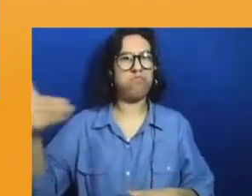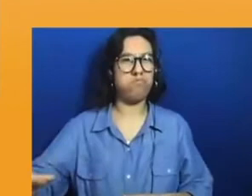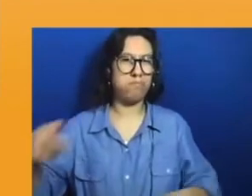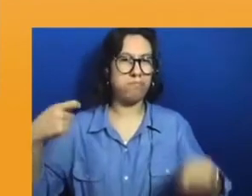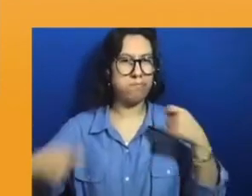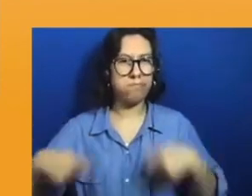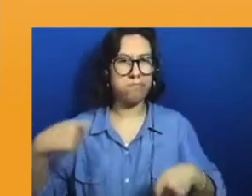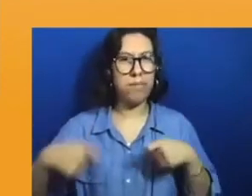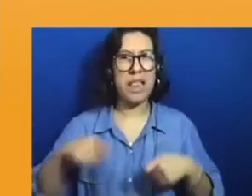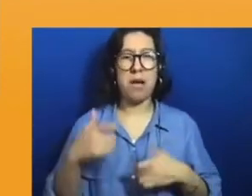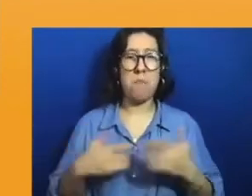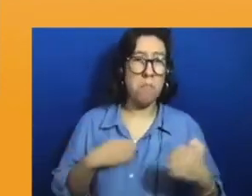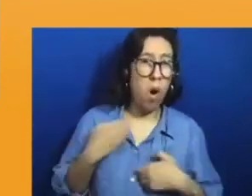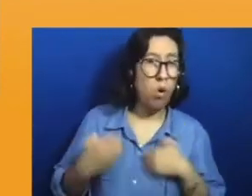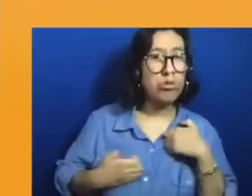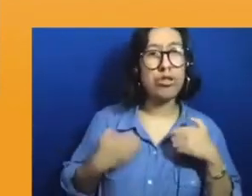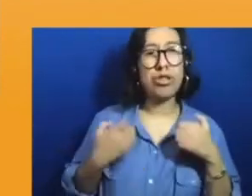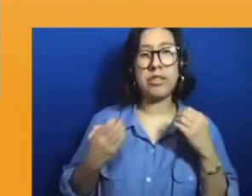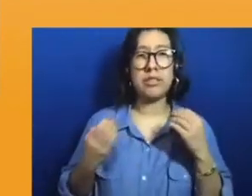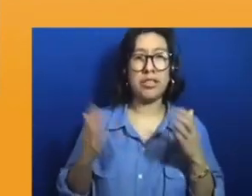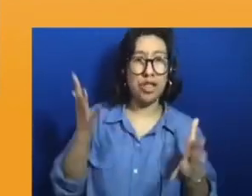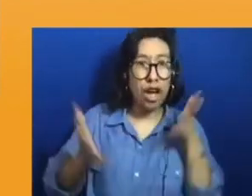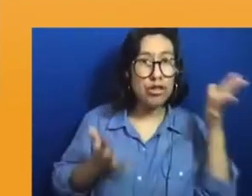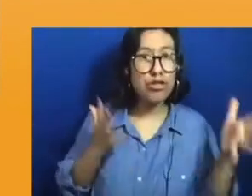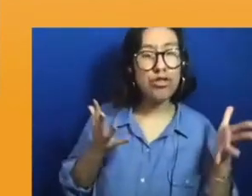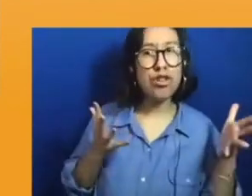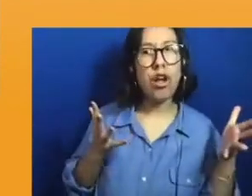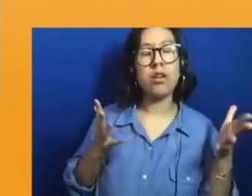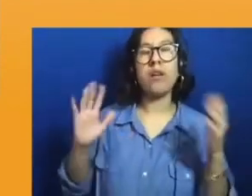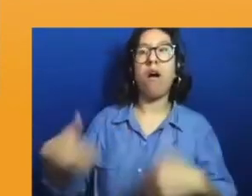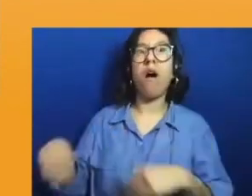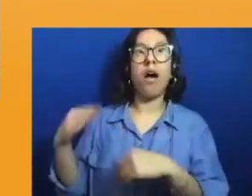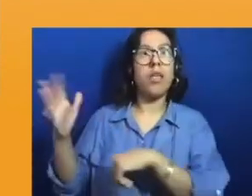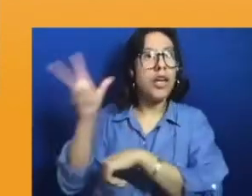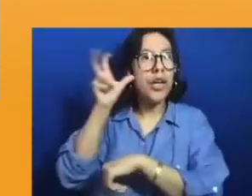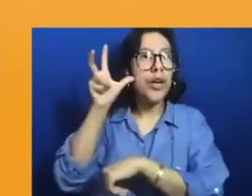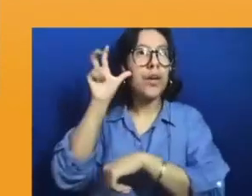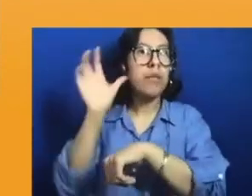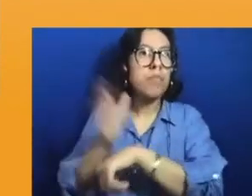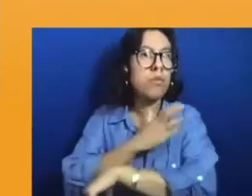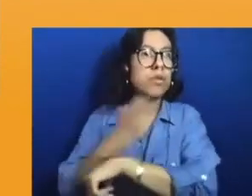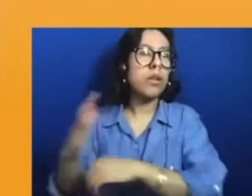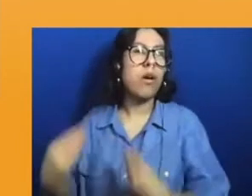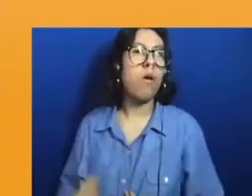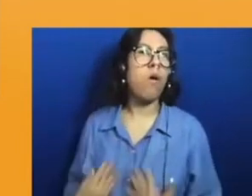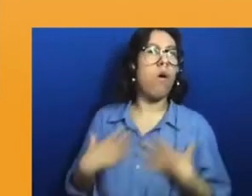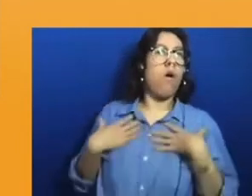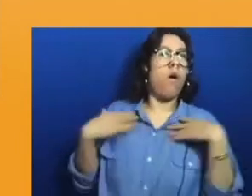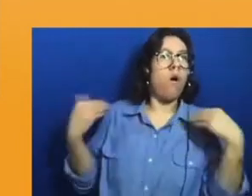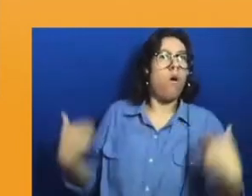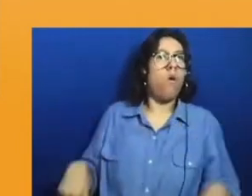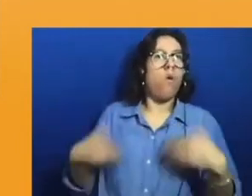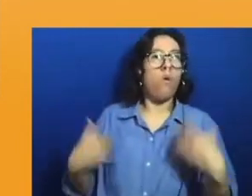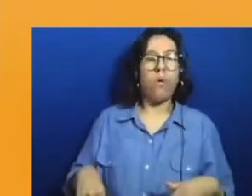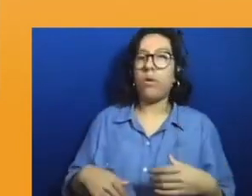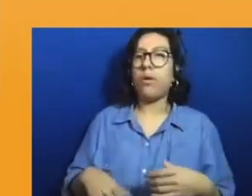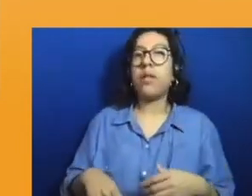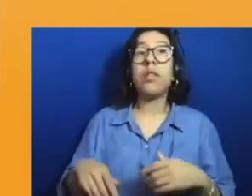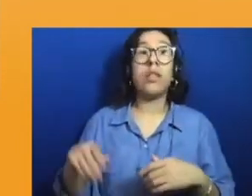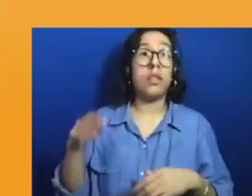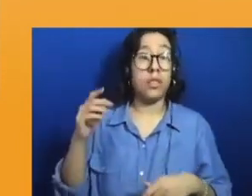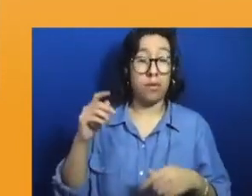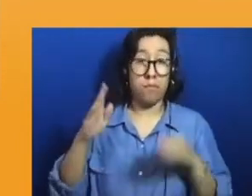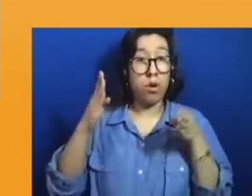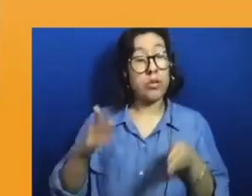esos gestos están inspirados a través de la persona que tocó el rebene para